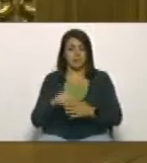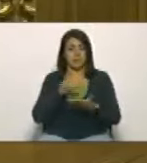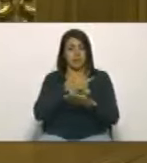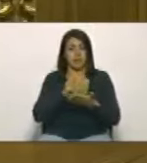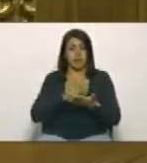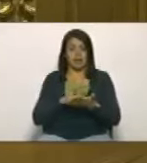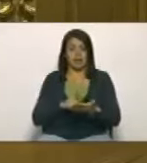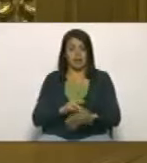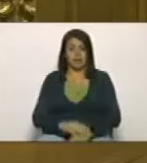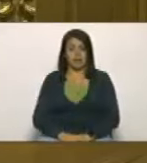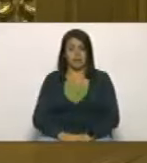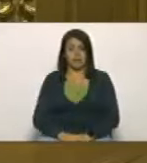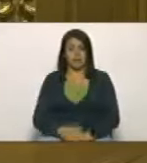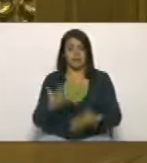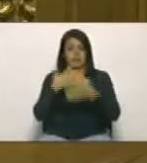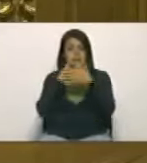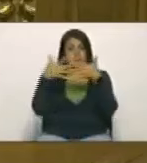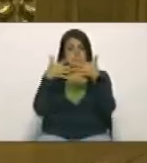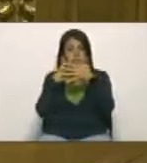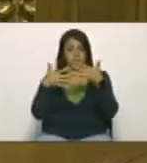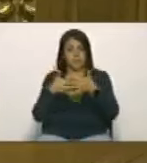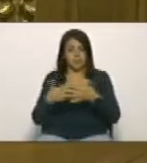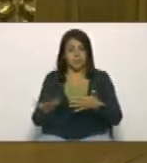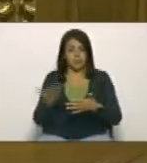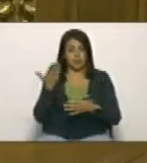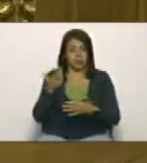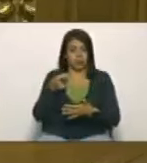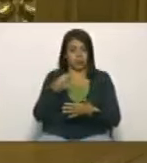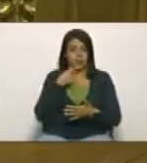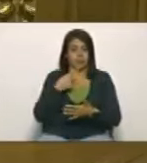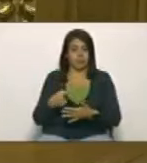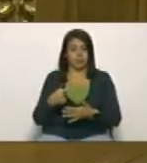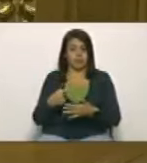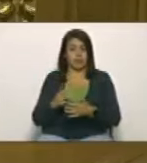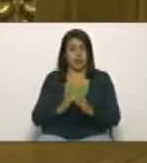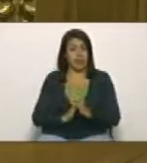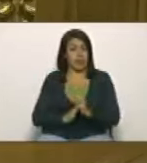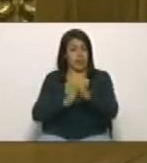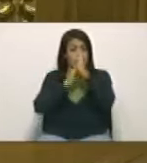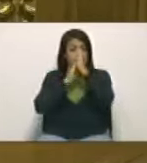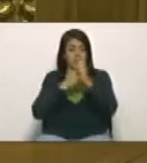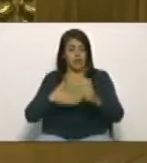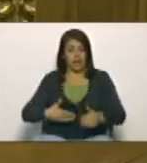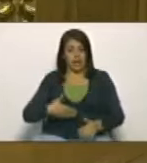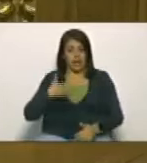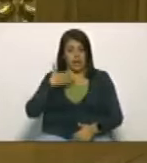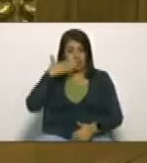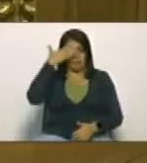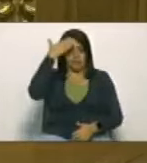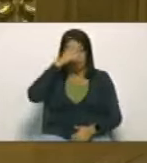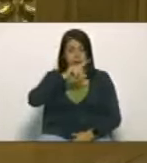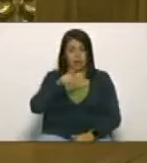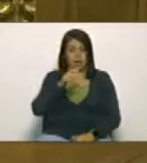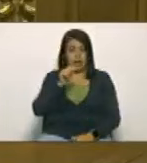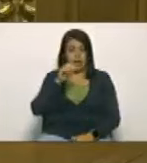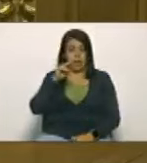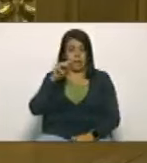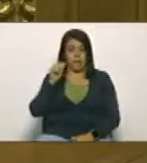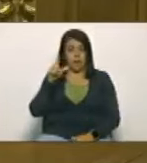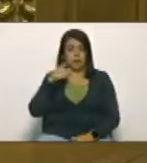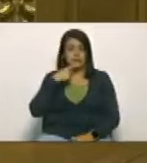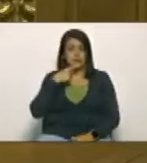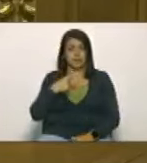leer un escrito que creemos que es bien vigente de un líder árabe, Gamal Nasser, que